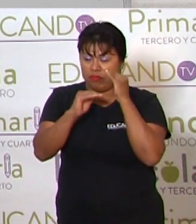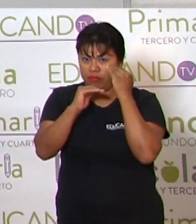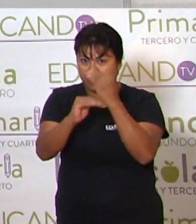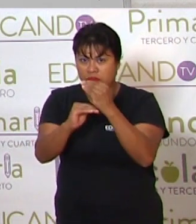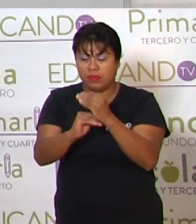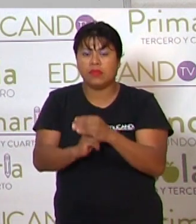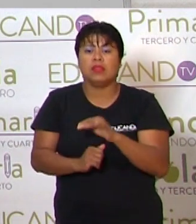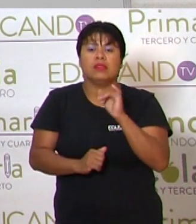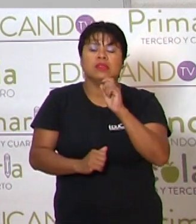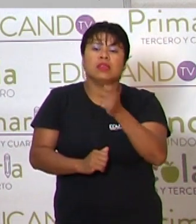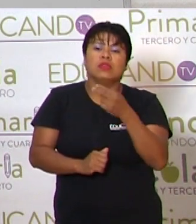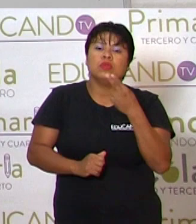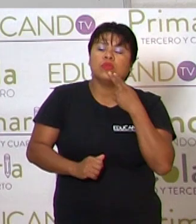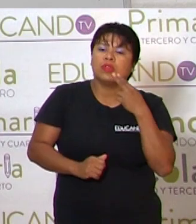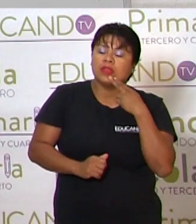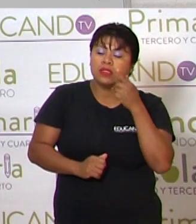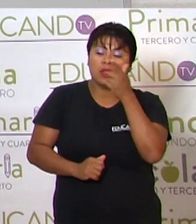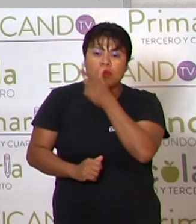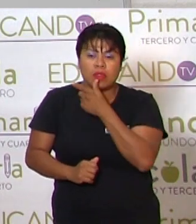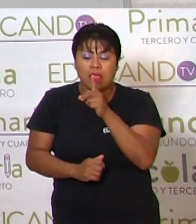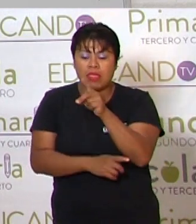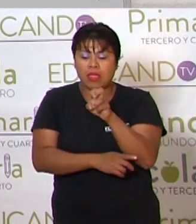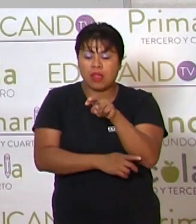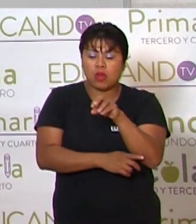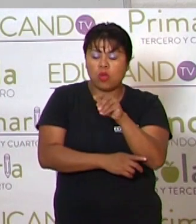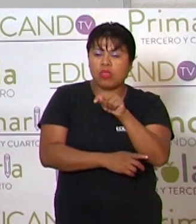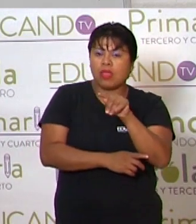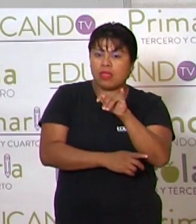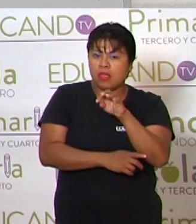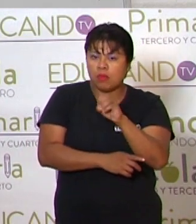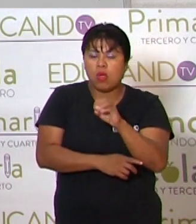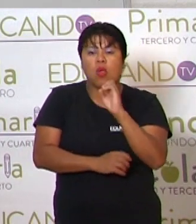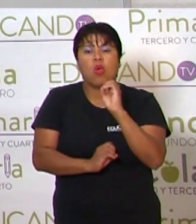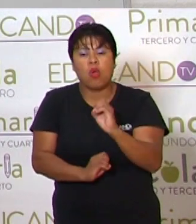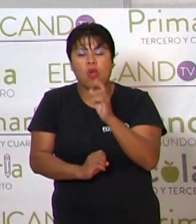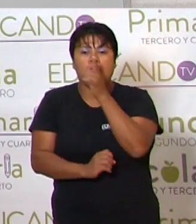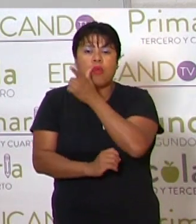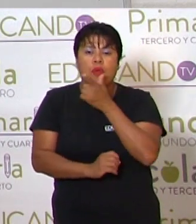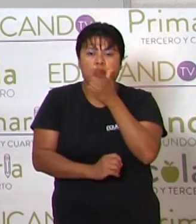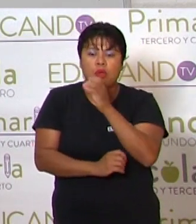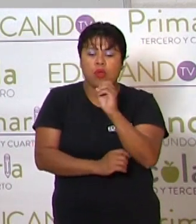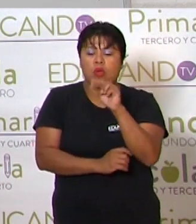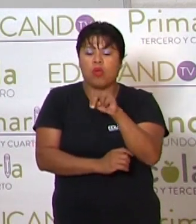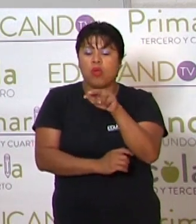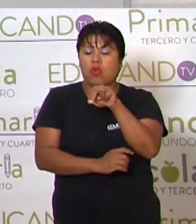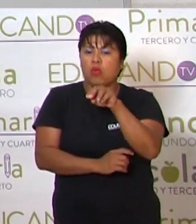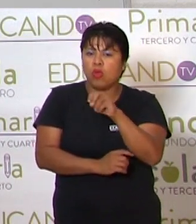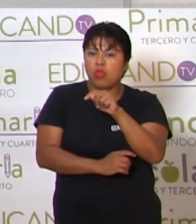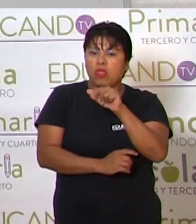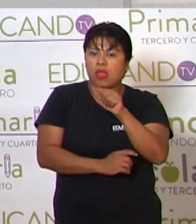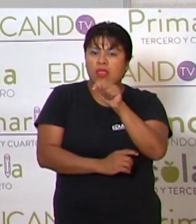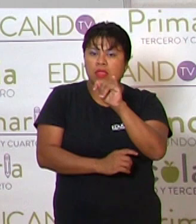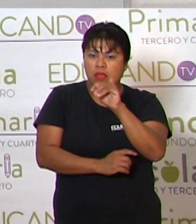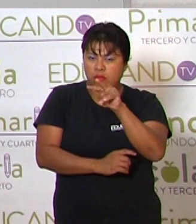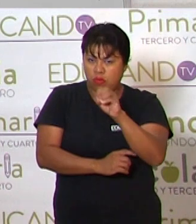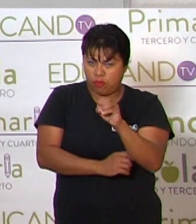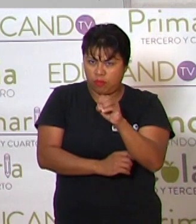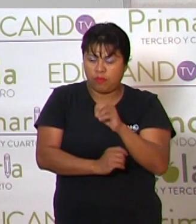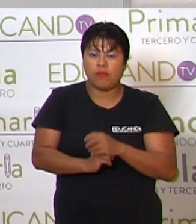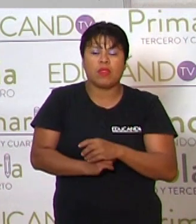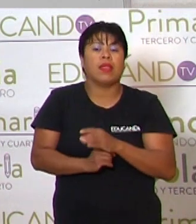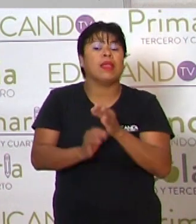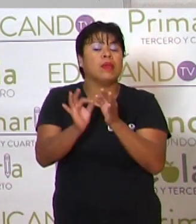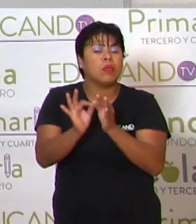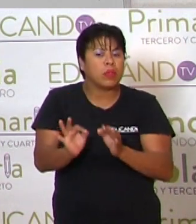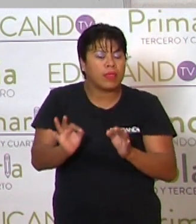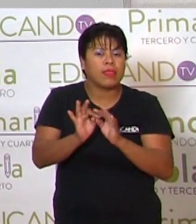es utilizado el lenguaje denotativo o es utilizado el lenguaje connotativo. Importante